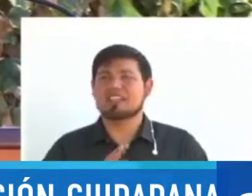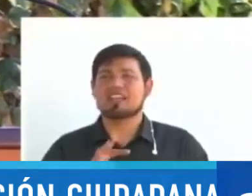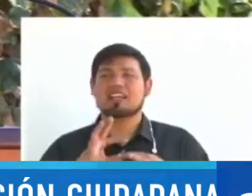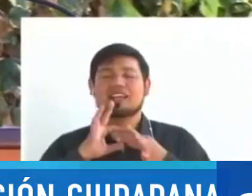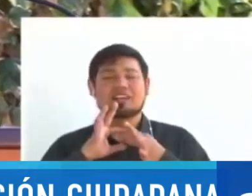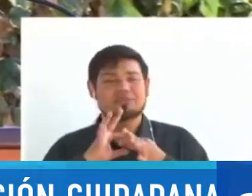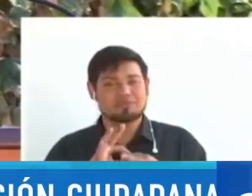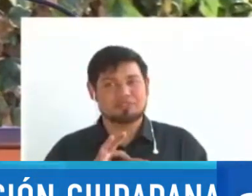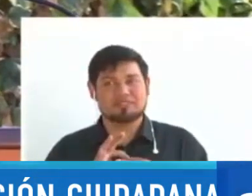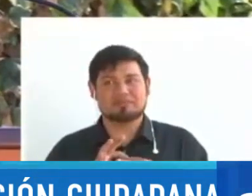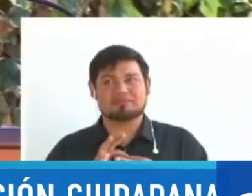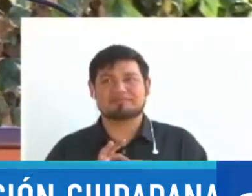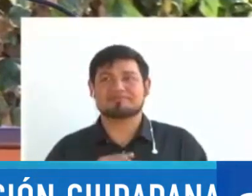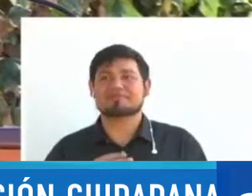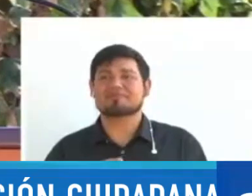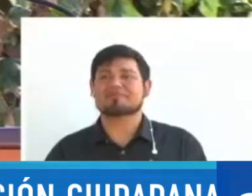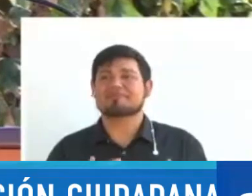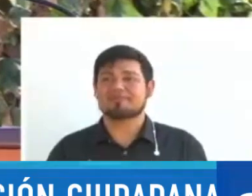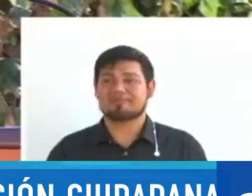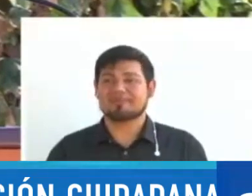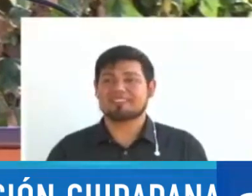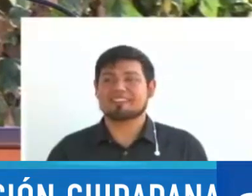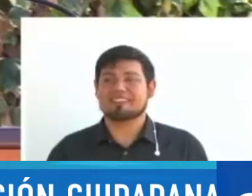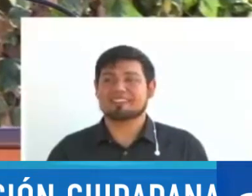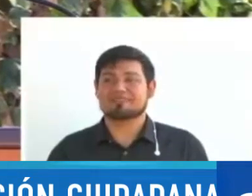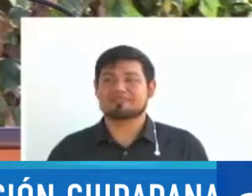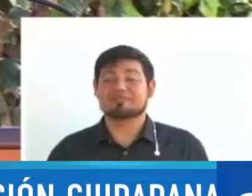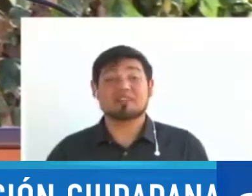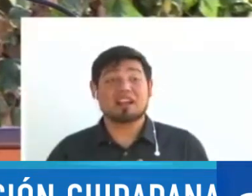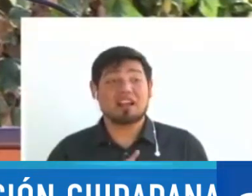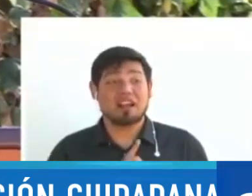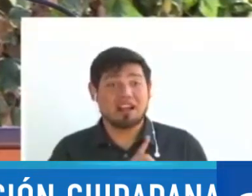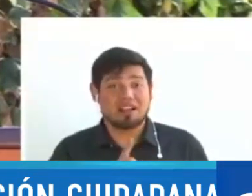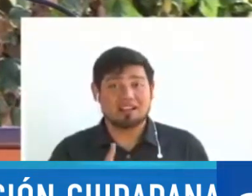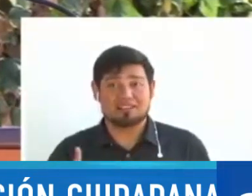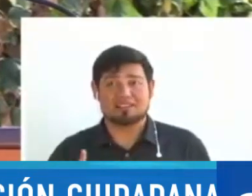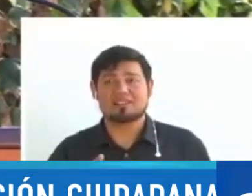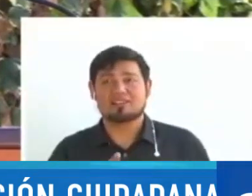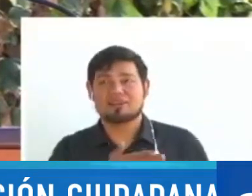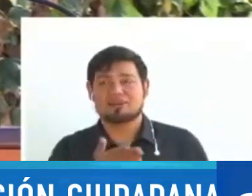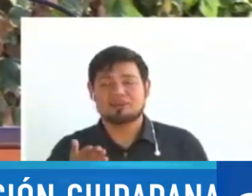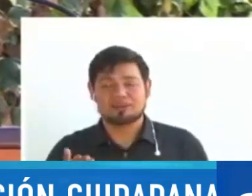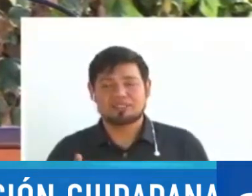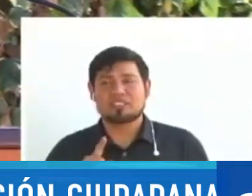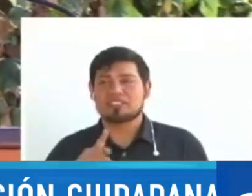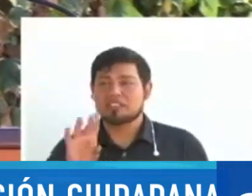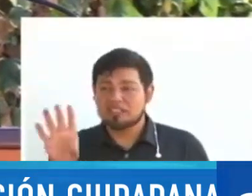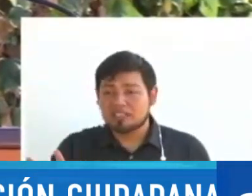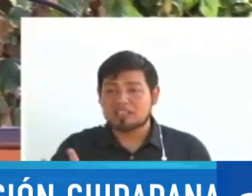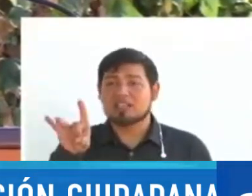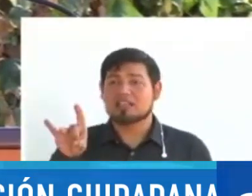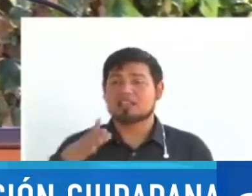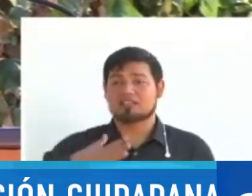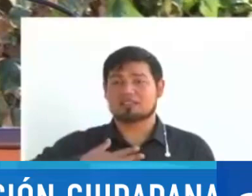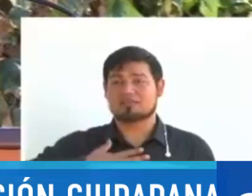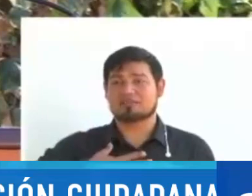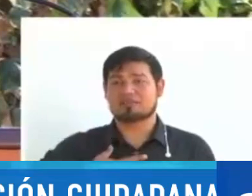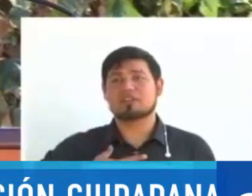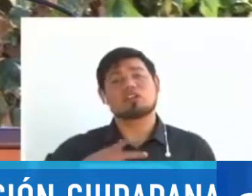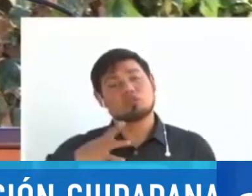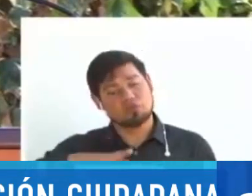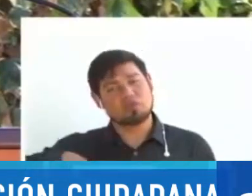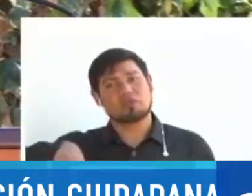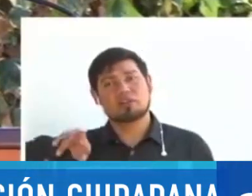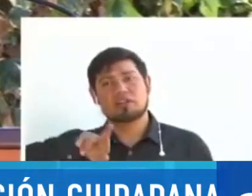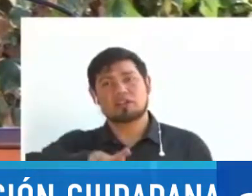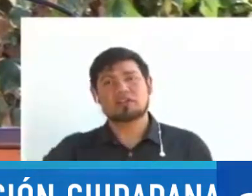vuelvo a cada uno de ustedes, a las autoridades que pensaban en mí, al municipio, a Carla, te vuelvo a reiterar